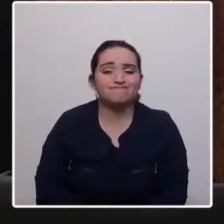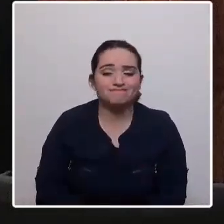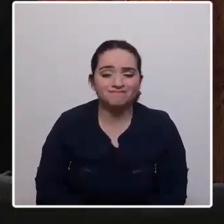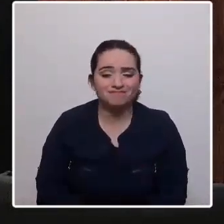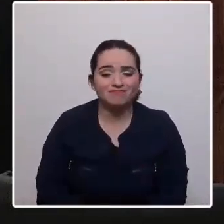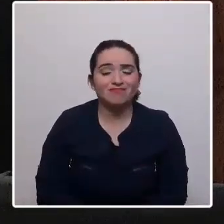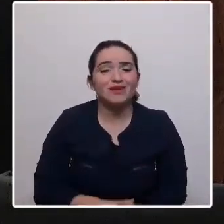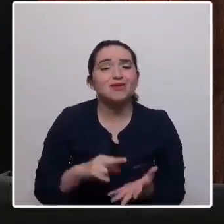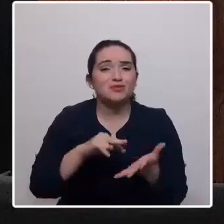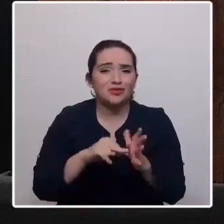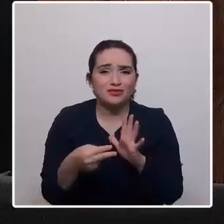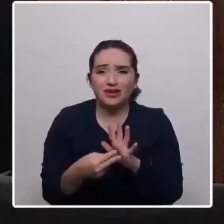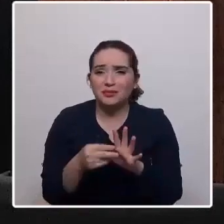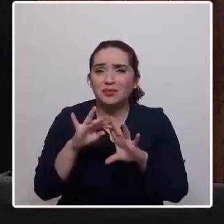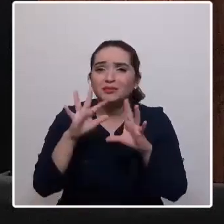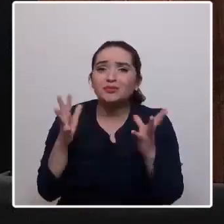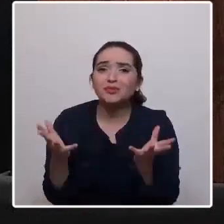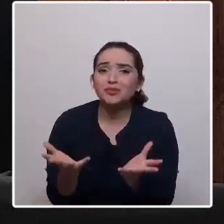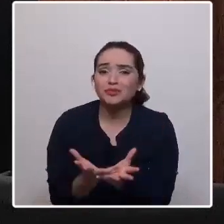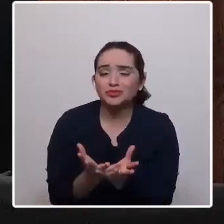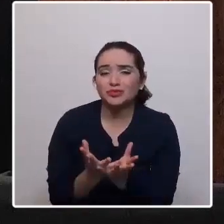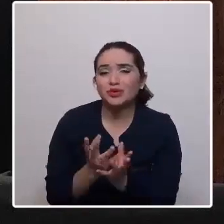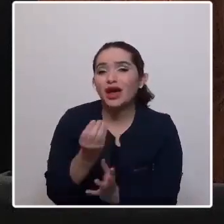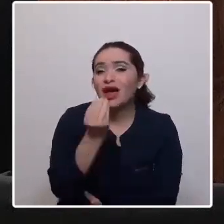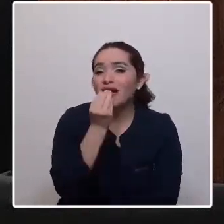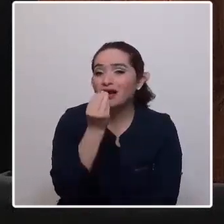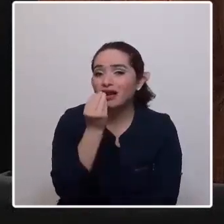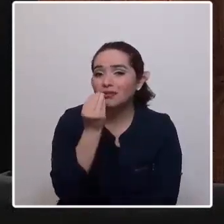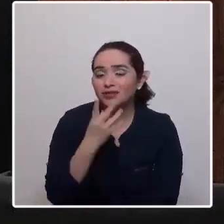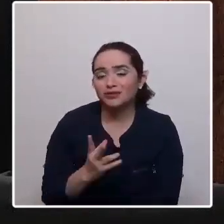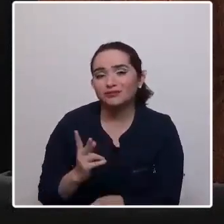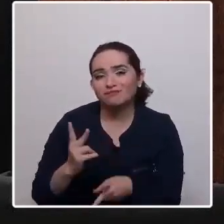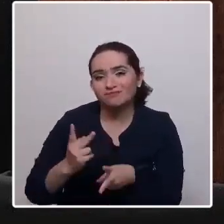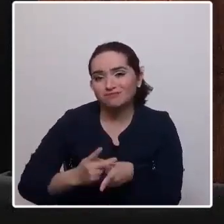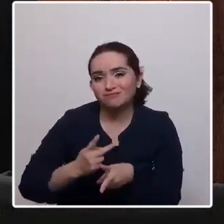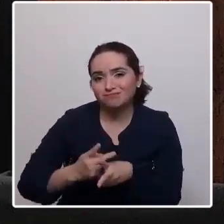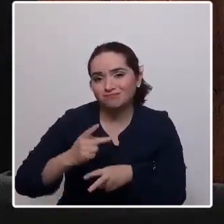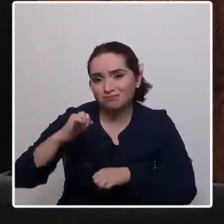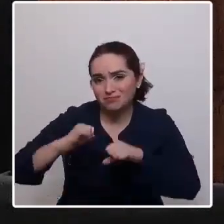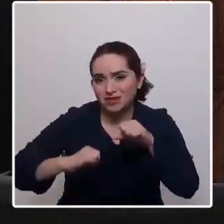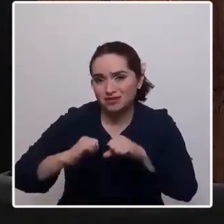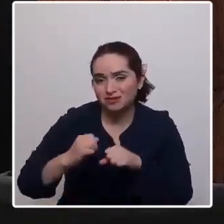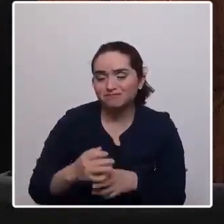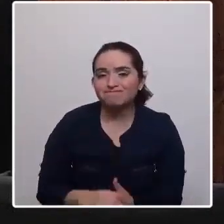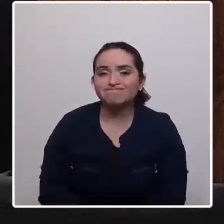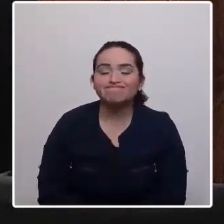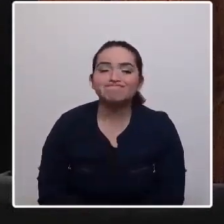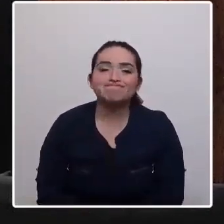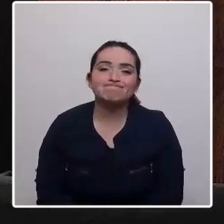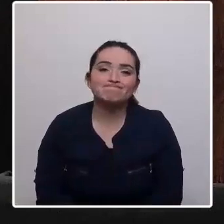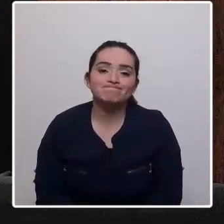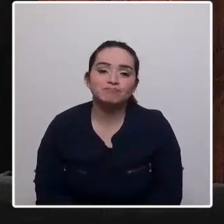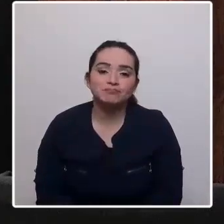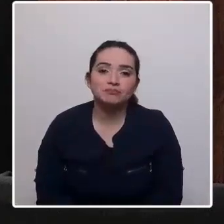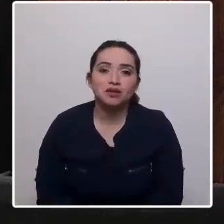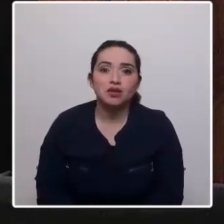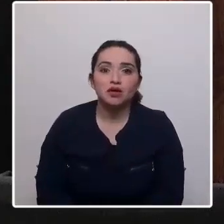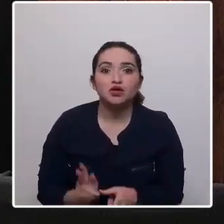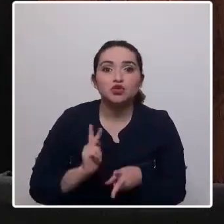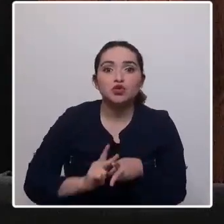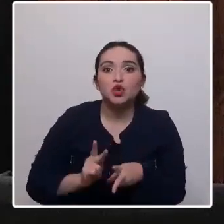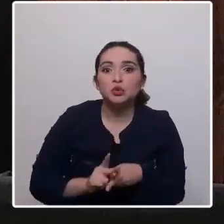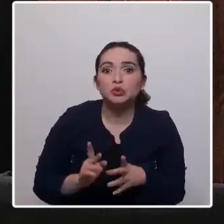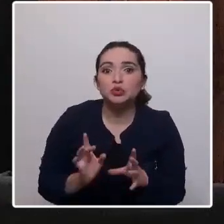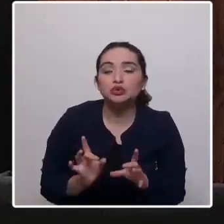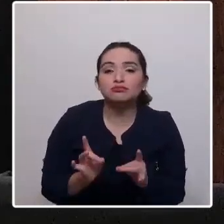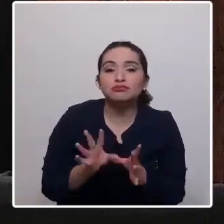problemas mundiales de la producción de alimentos. Y la solución no son los transgénicos, y no solo